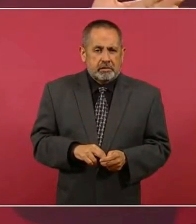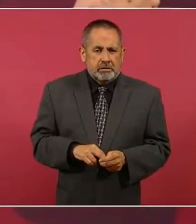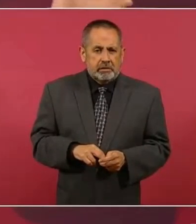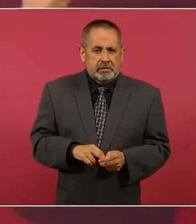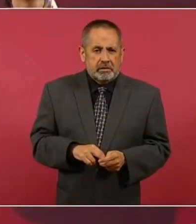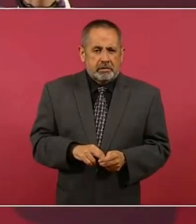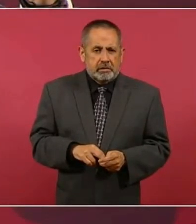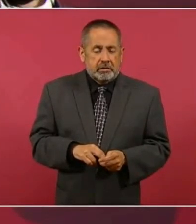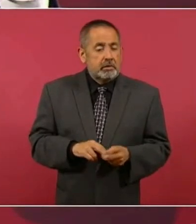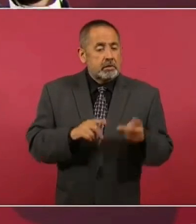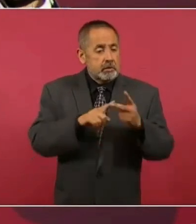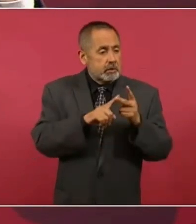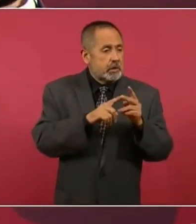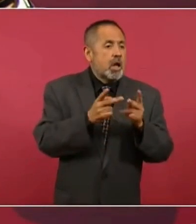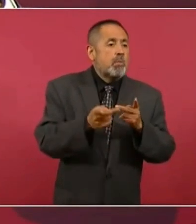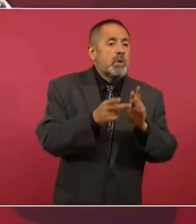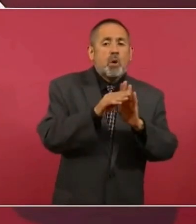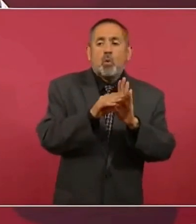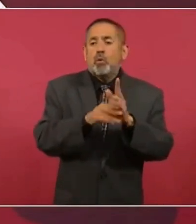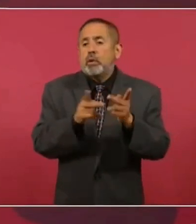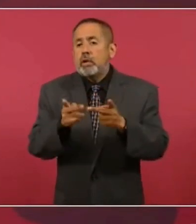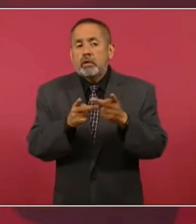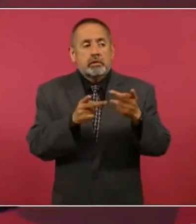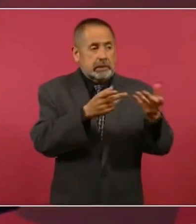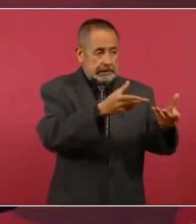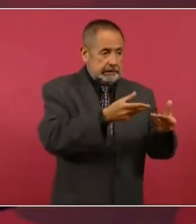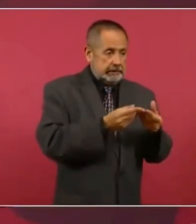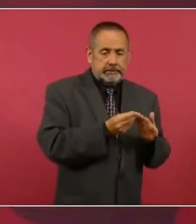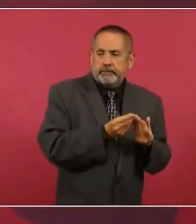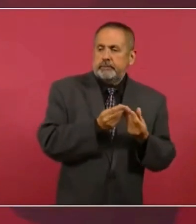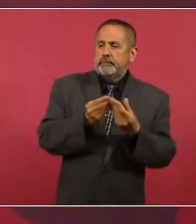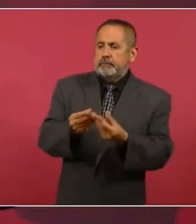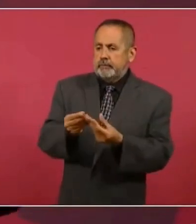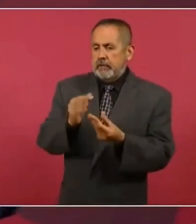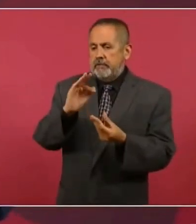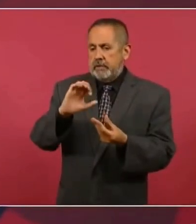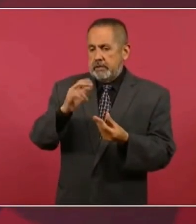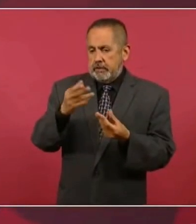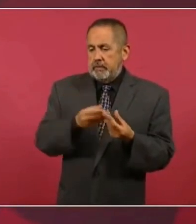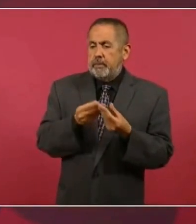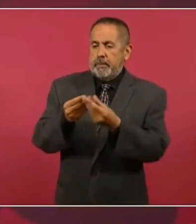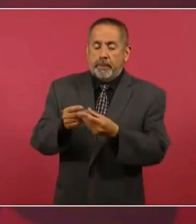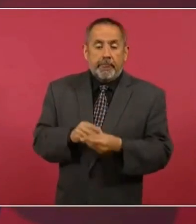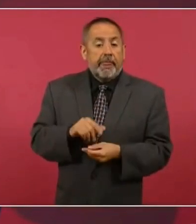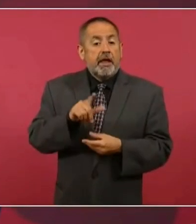Y después de hacerle las encuestas a Calderón, lo nombra